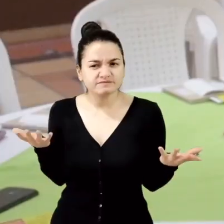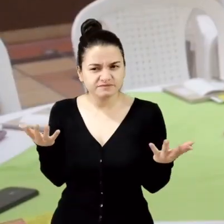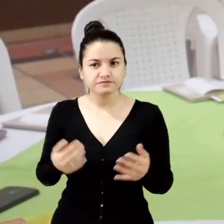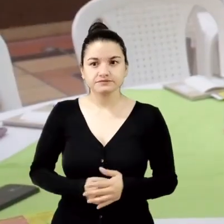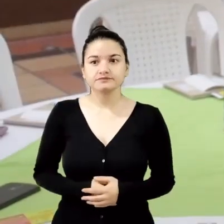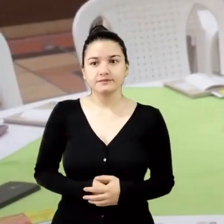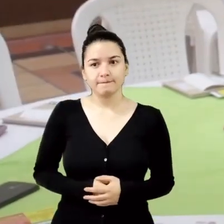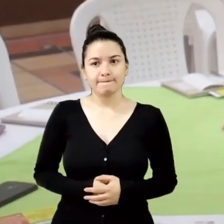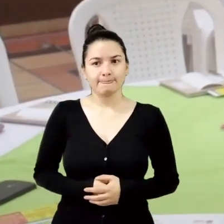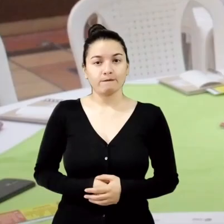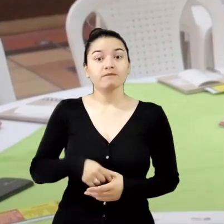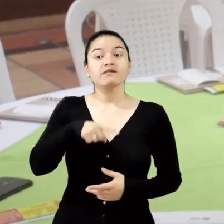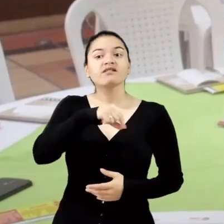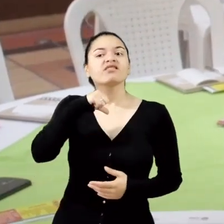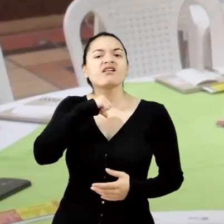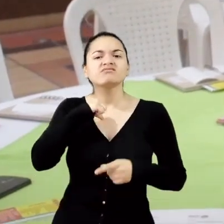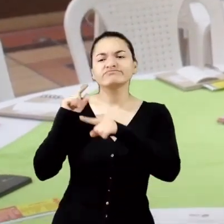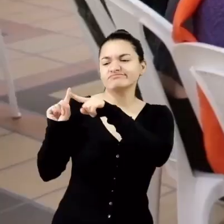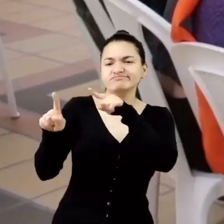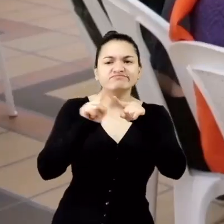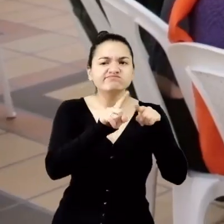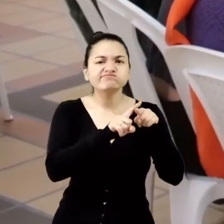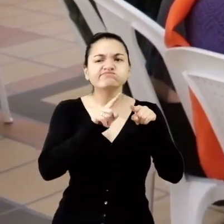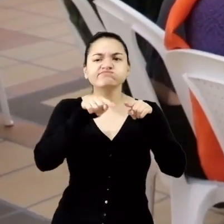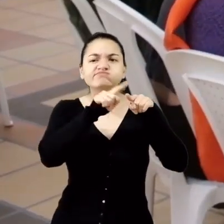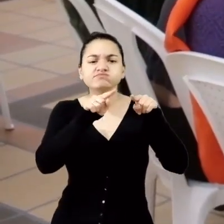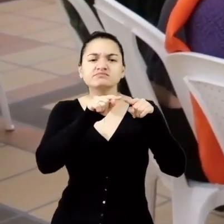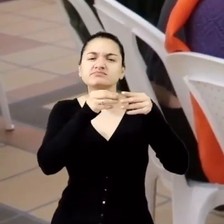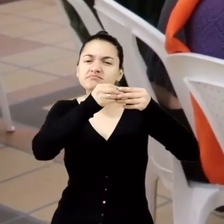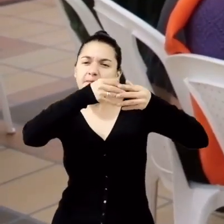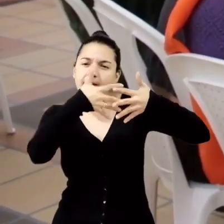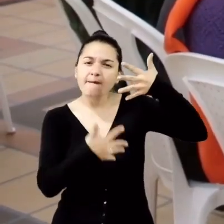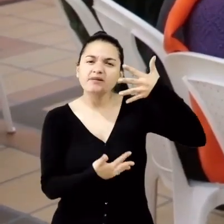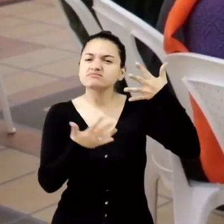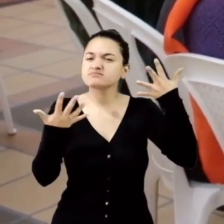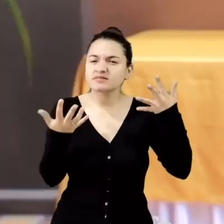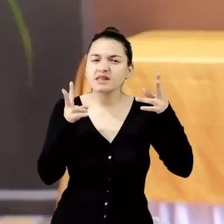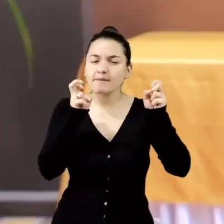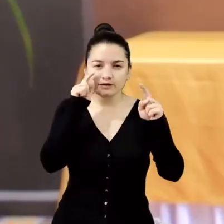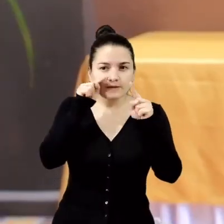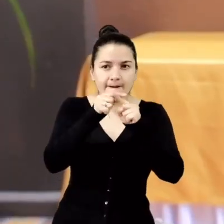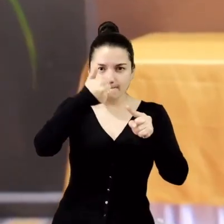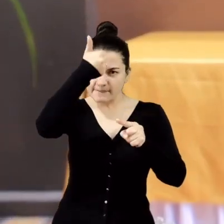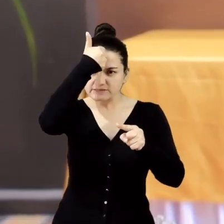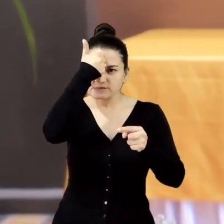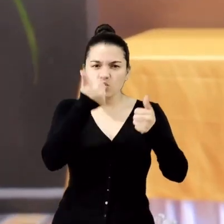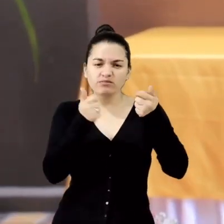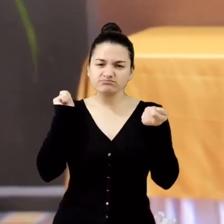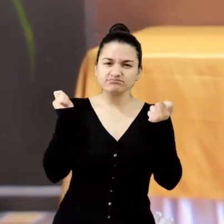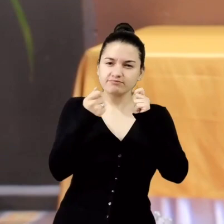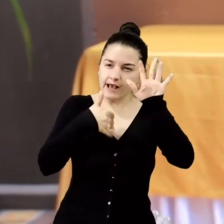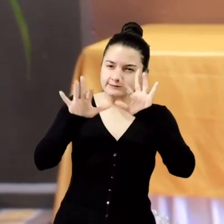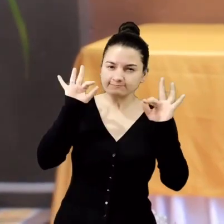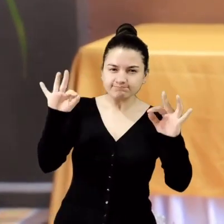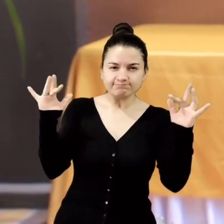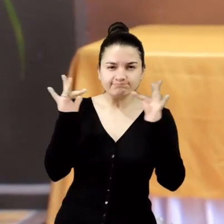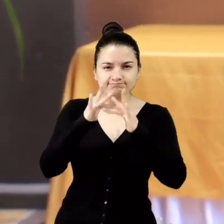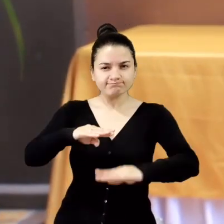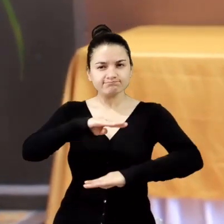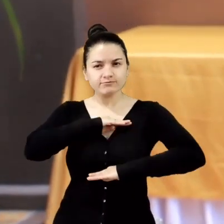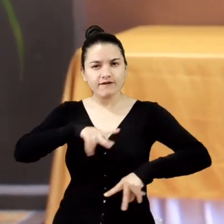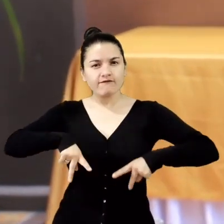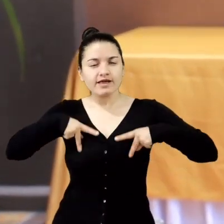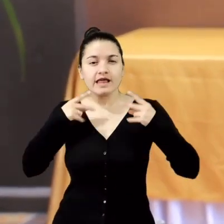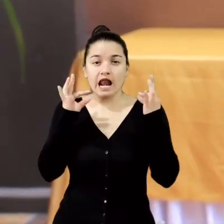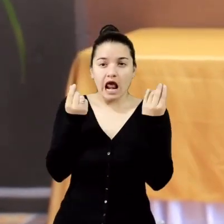construyendo. Pero para hacer esa construcción tenemos varios ejes transformadores. Esos ejes son las mejores condiciones